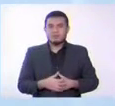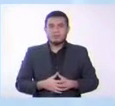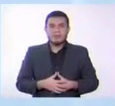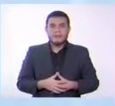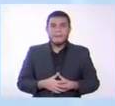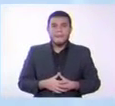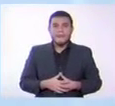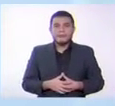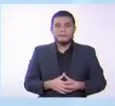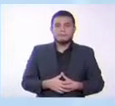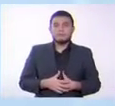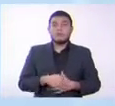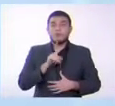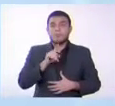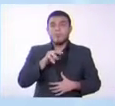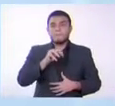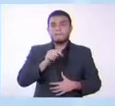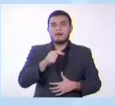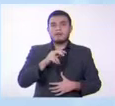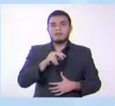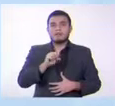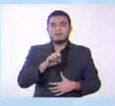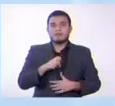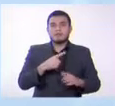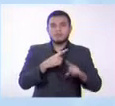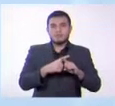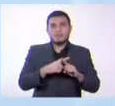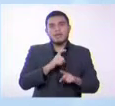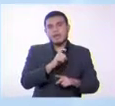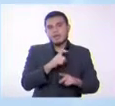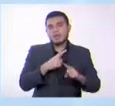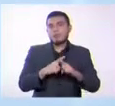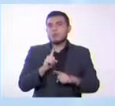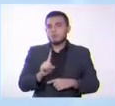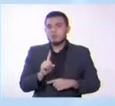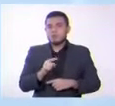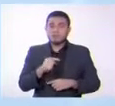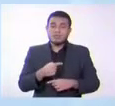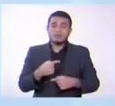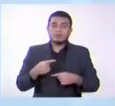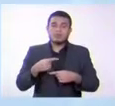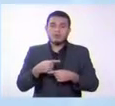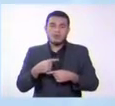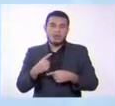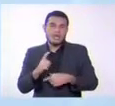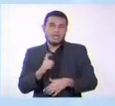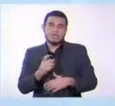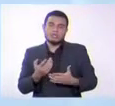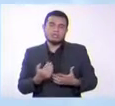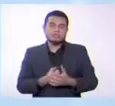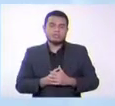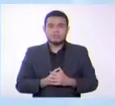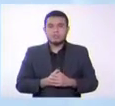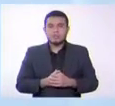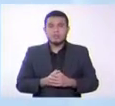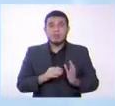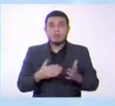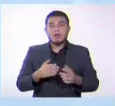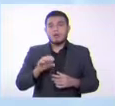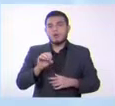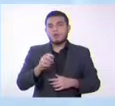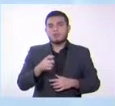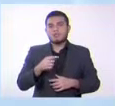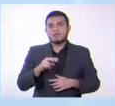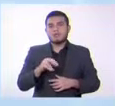Como solo hay un manganeso, multiplico X por 1 y eso es X. Para el oxígeno